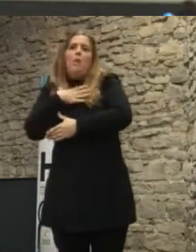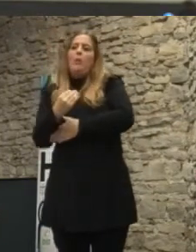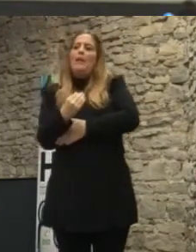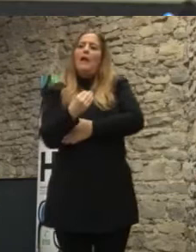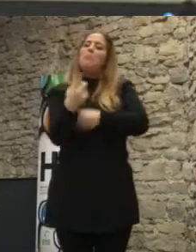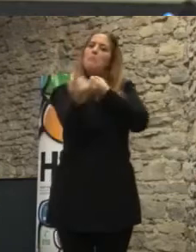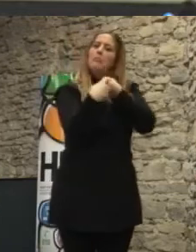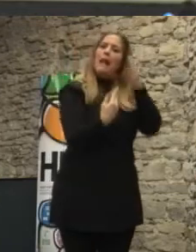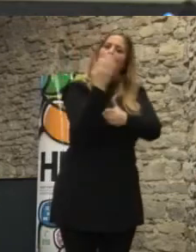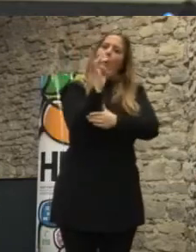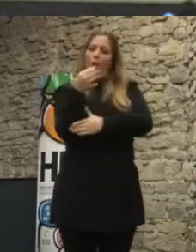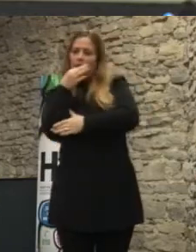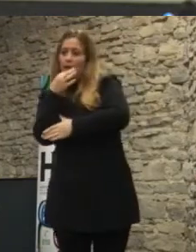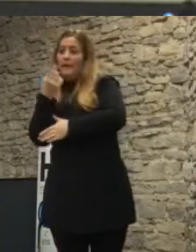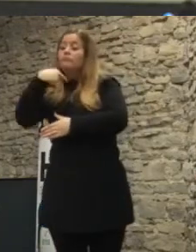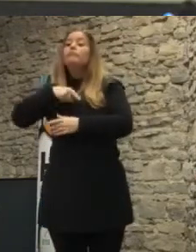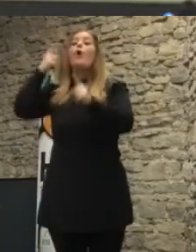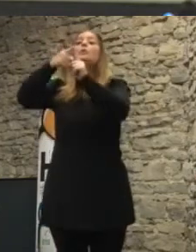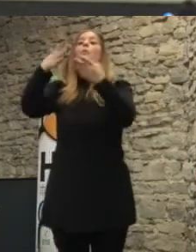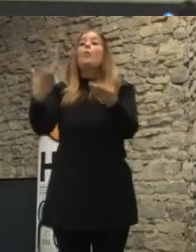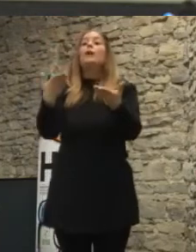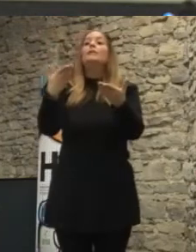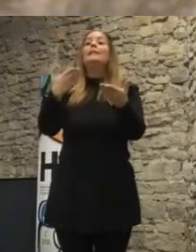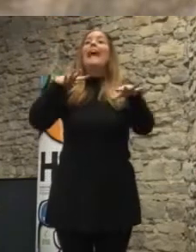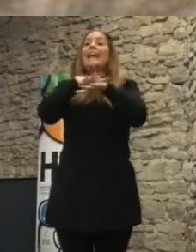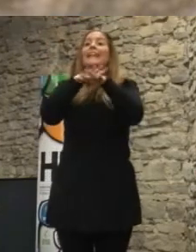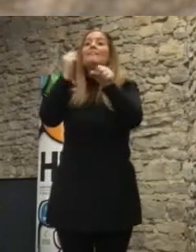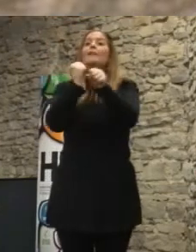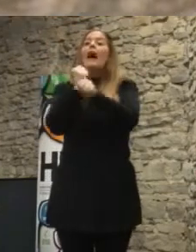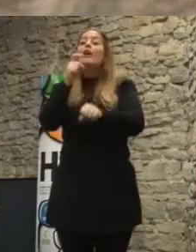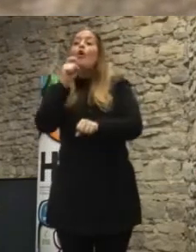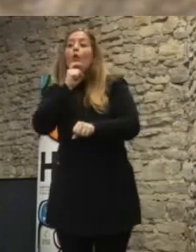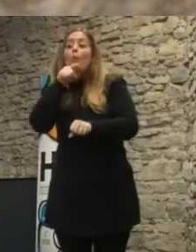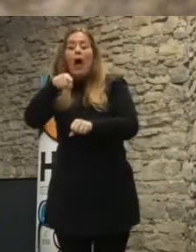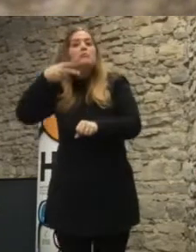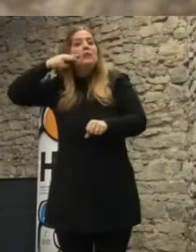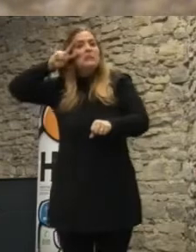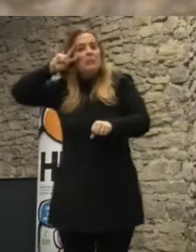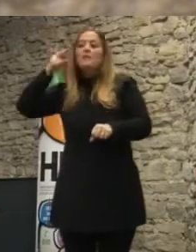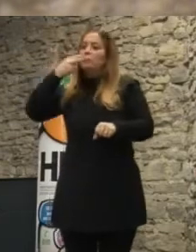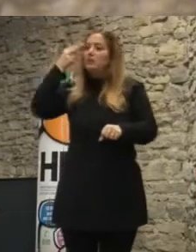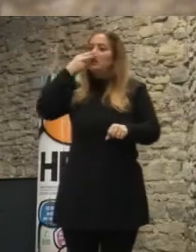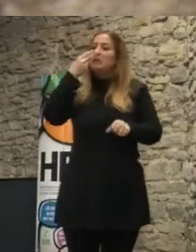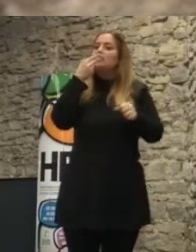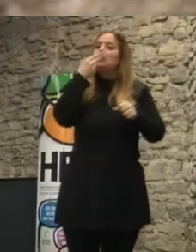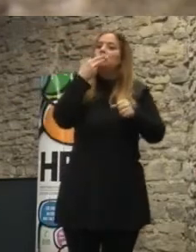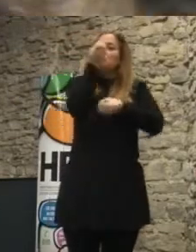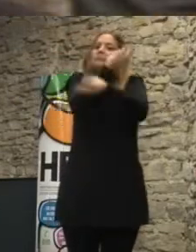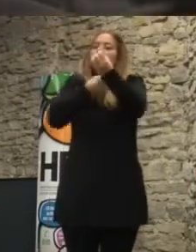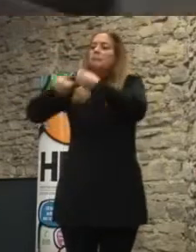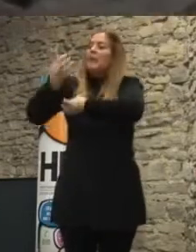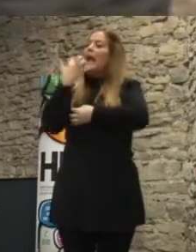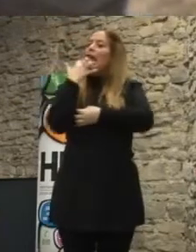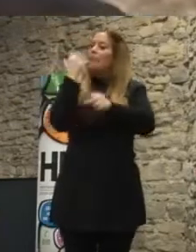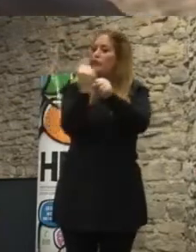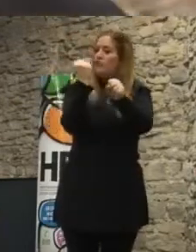precisamente lo dedicamos a cómo trabajar en red. Vamos a traer unas cuantas experiencias muy interesantes de ejemplos de